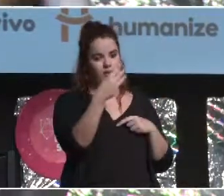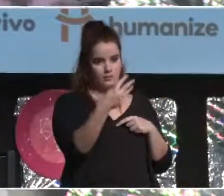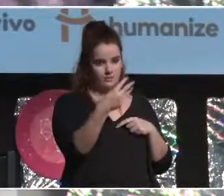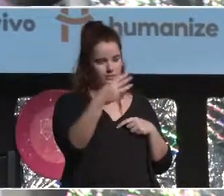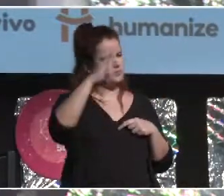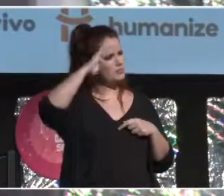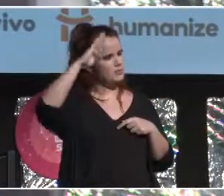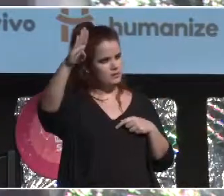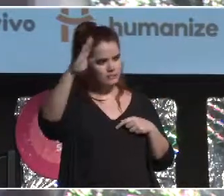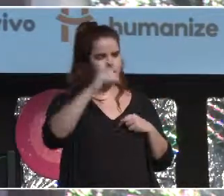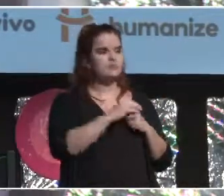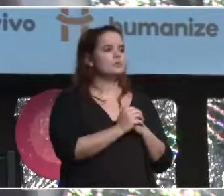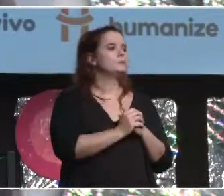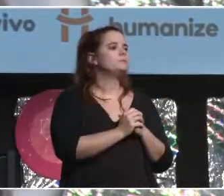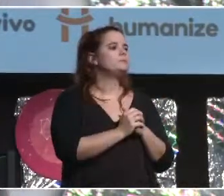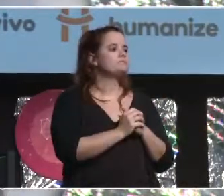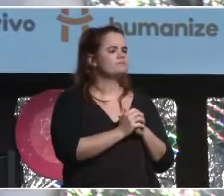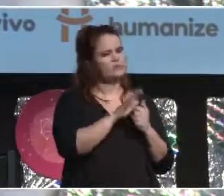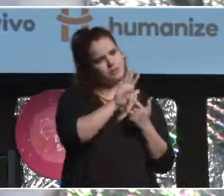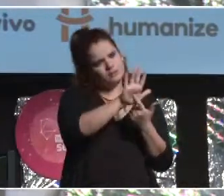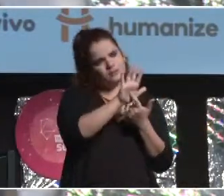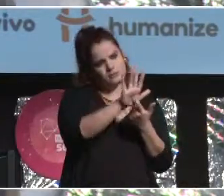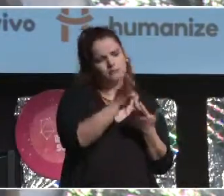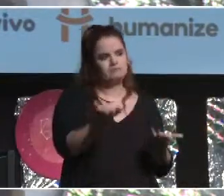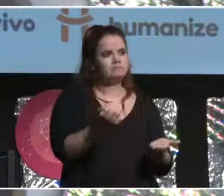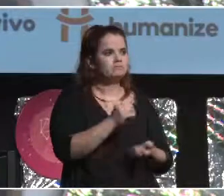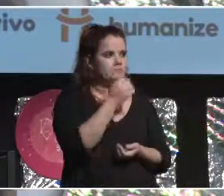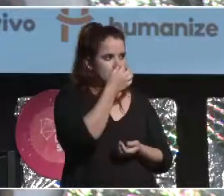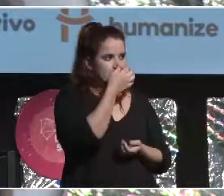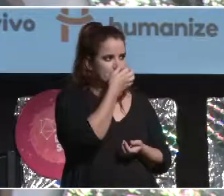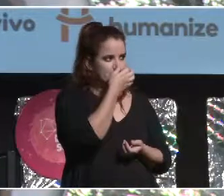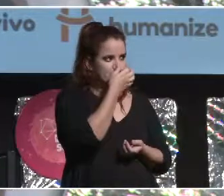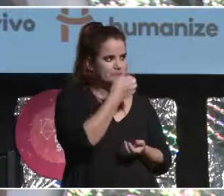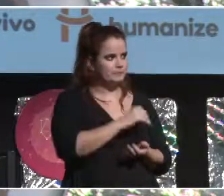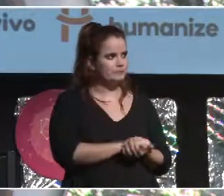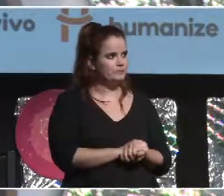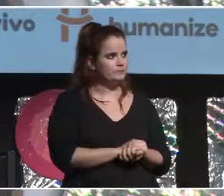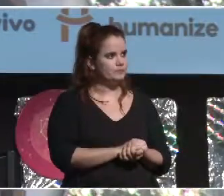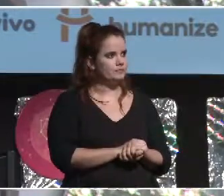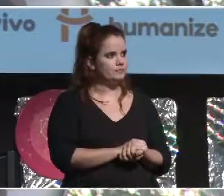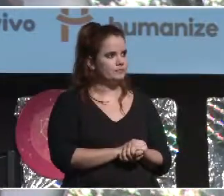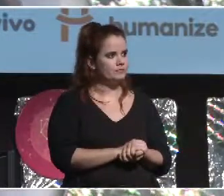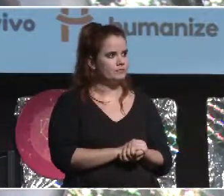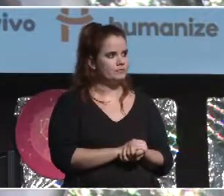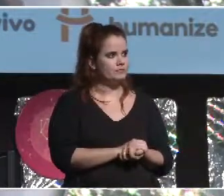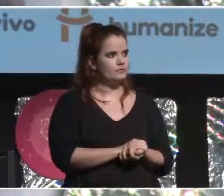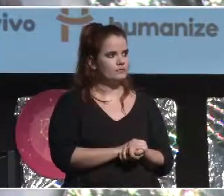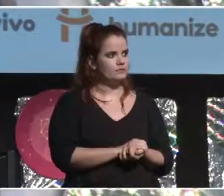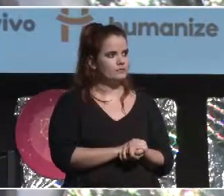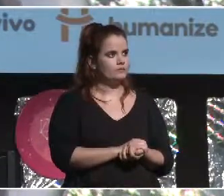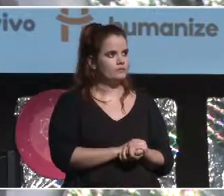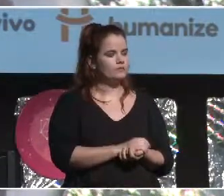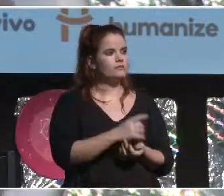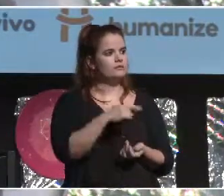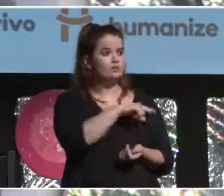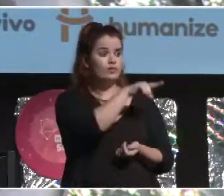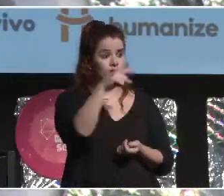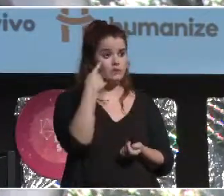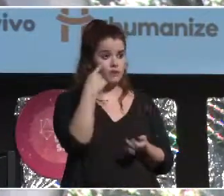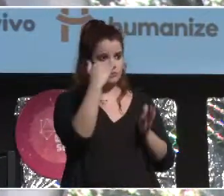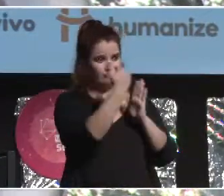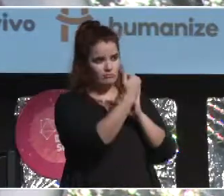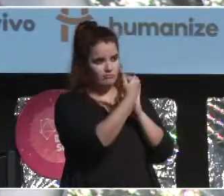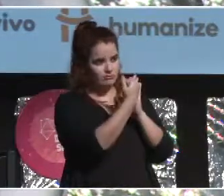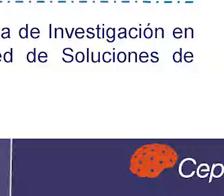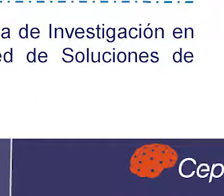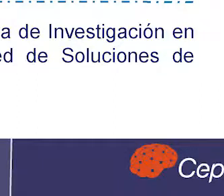a tratar de llevar la presentación. En esos módulos que ustedes ven ahí de